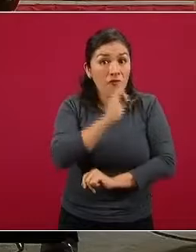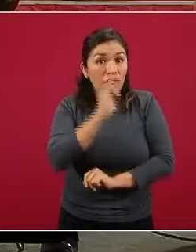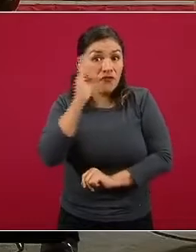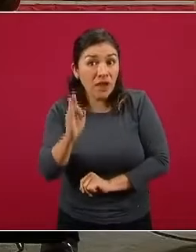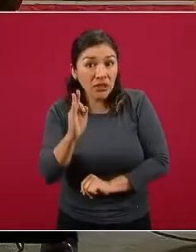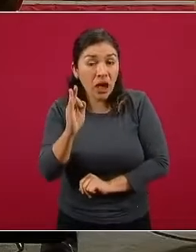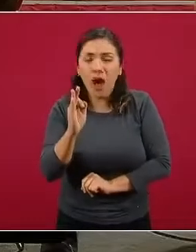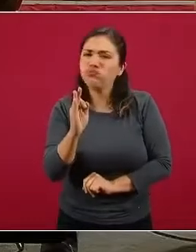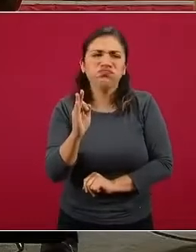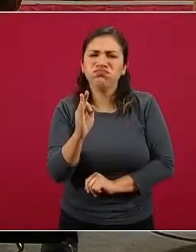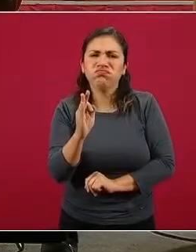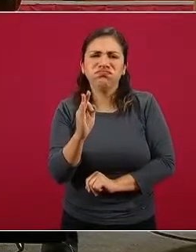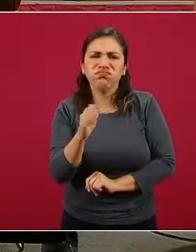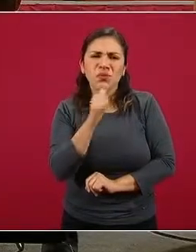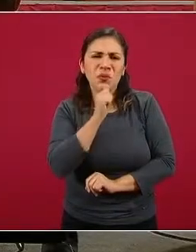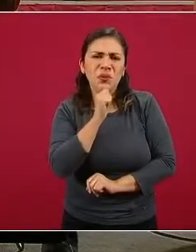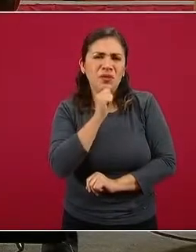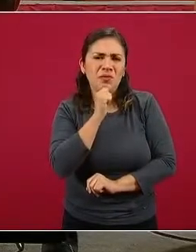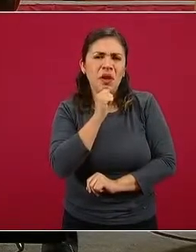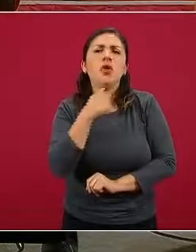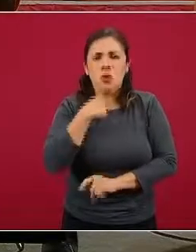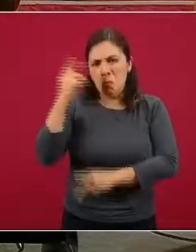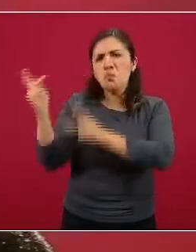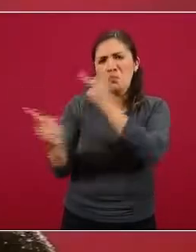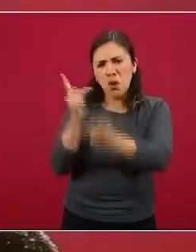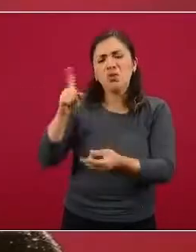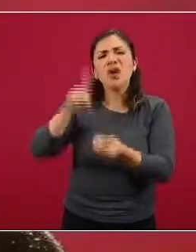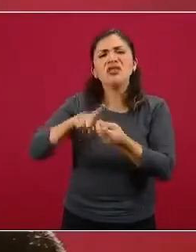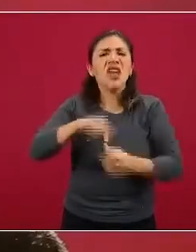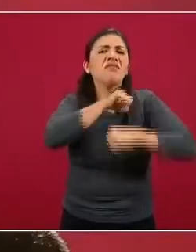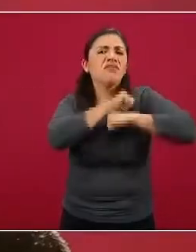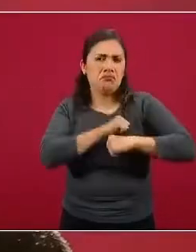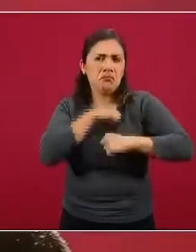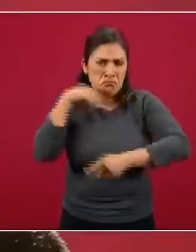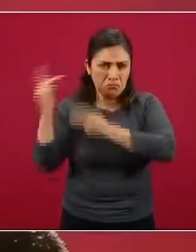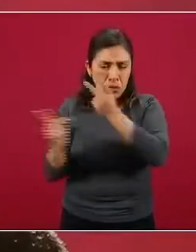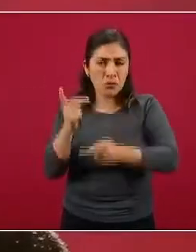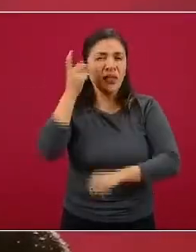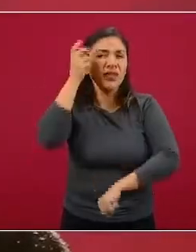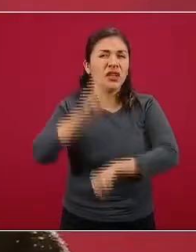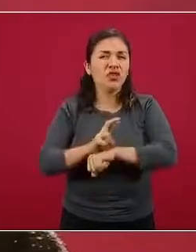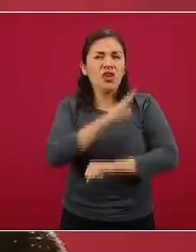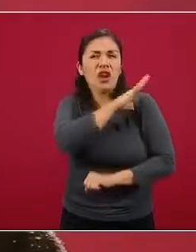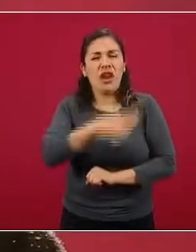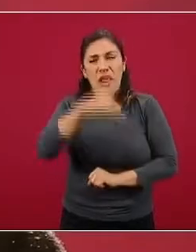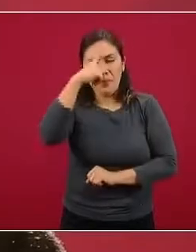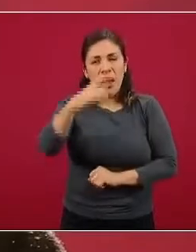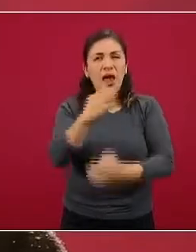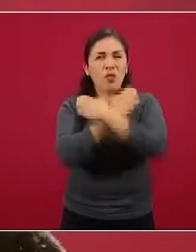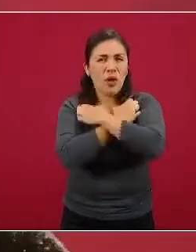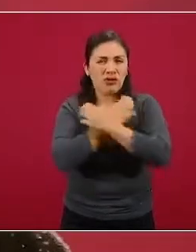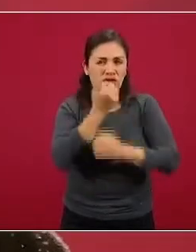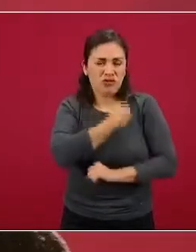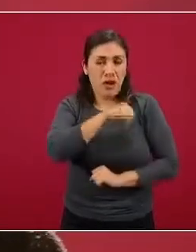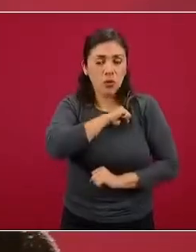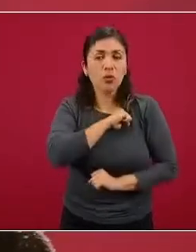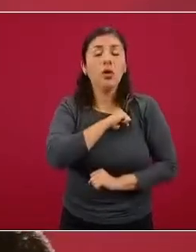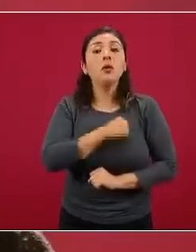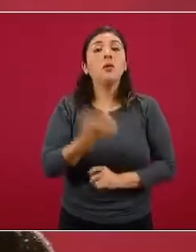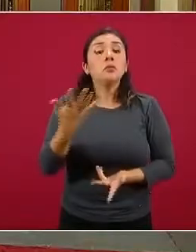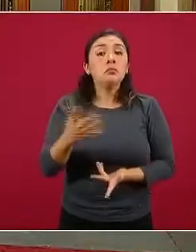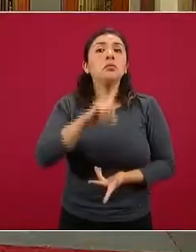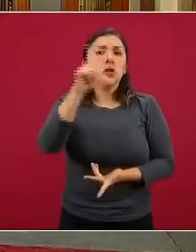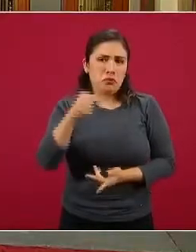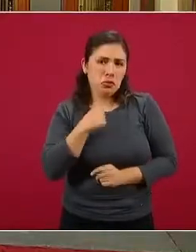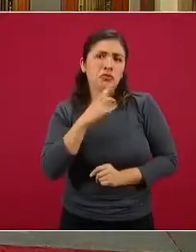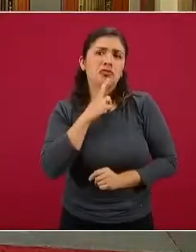cambio de las fechas. Consultaremos con el área correspondiente, la Dirección General de Calidad y Educación en Salud, y podemos